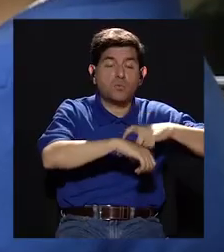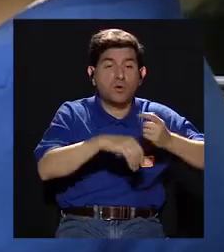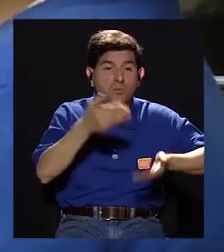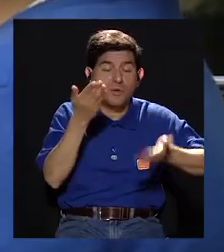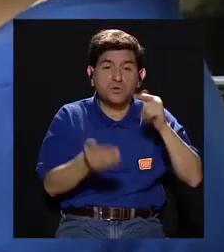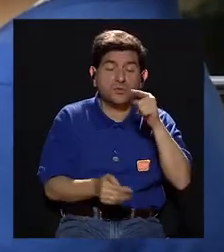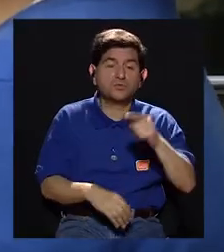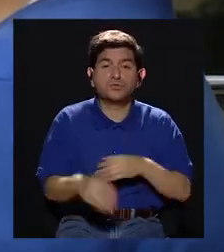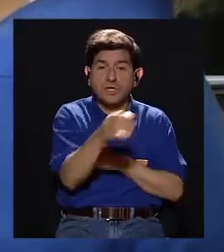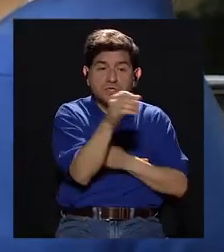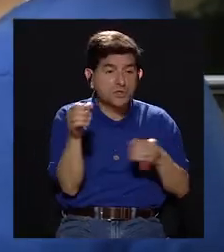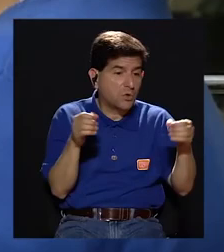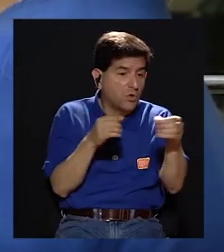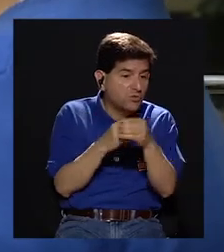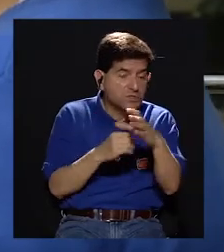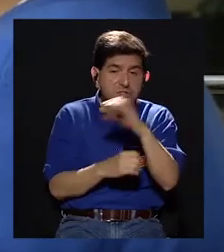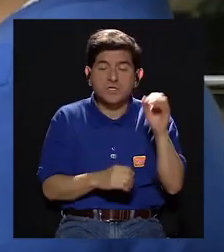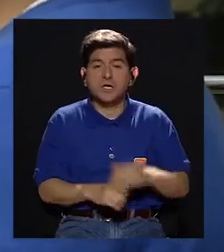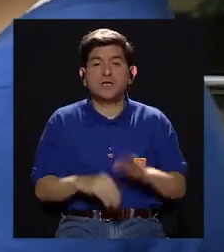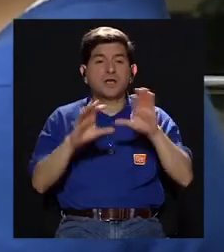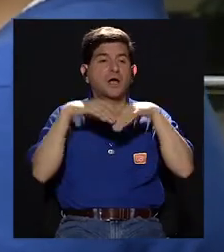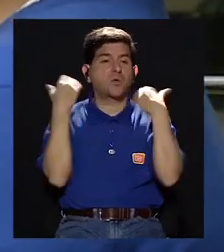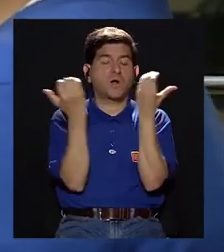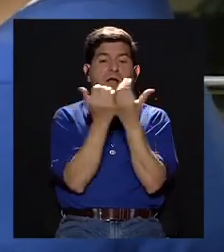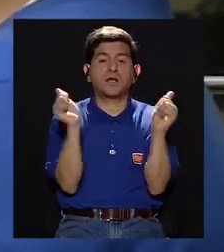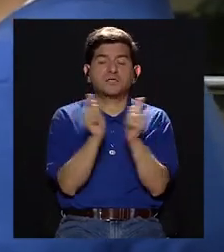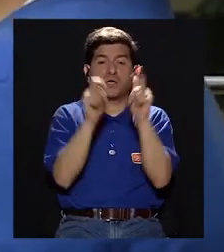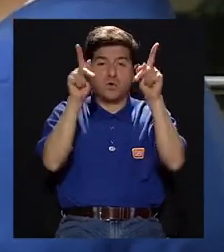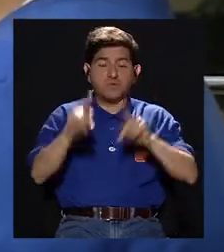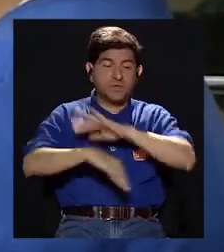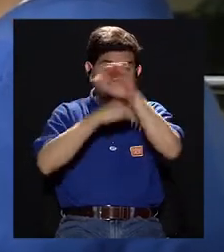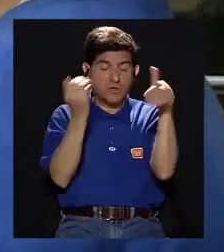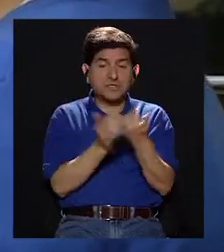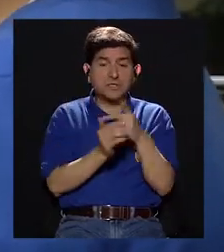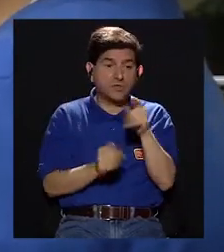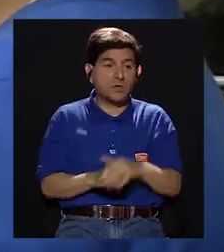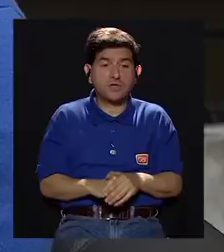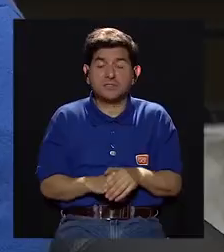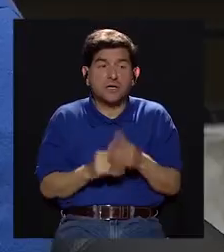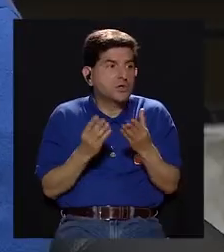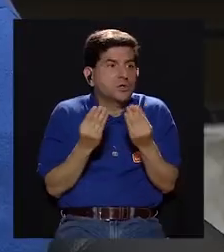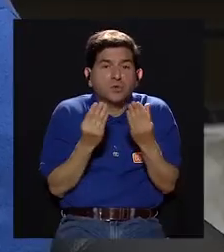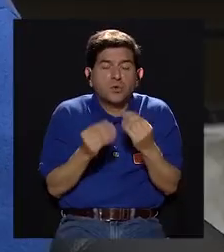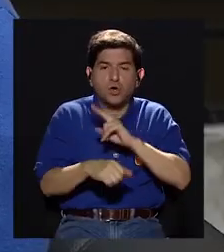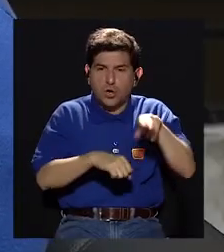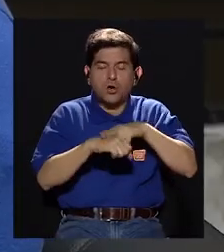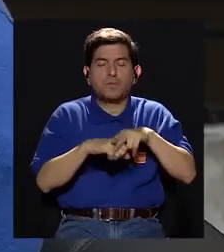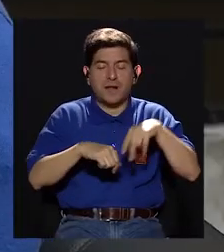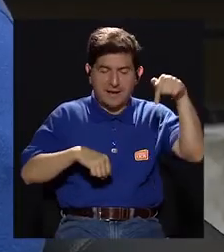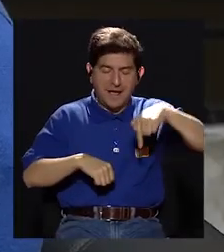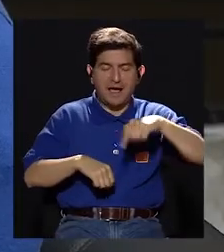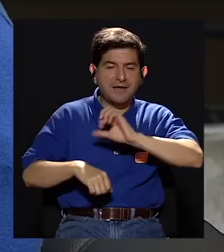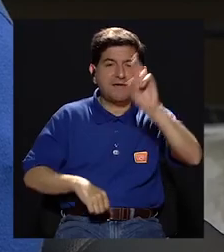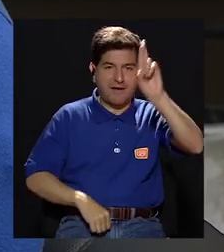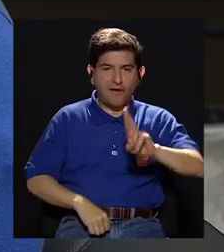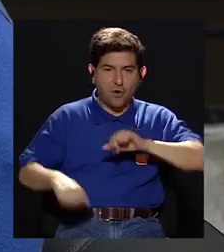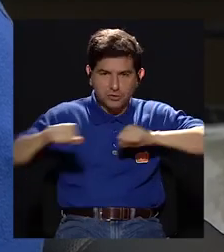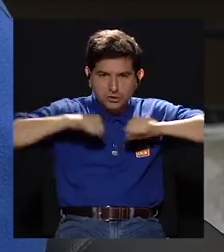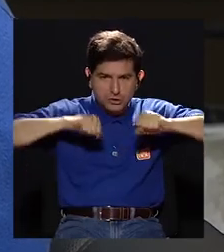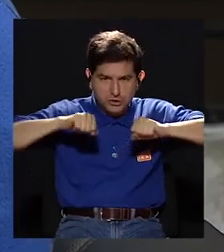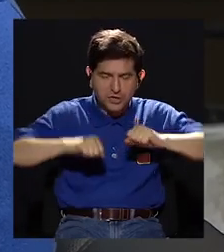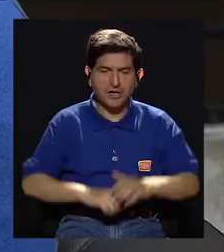en un momento en el que tal vez estés en la oficina o estés en una clase reunida con personas y todos estén muy alterados, que aquí en Costa Rica es muy normal que